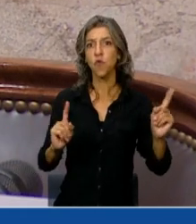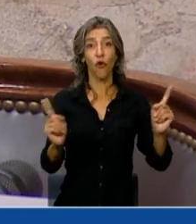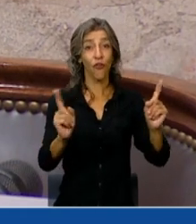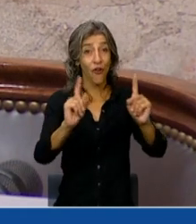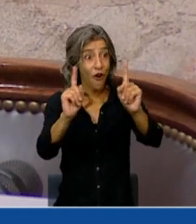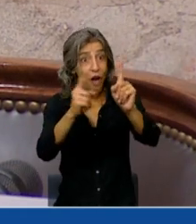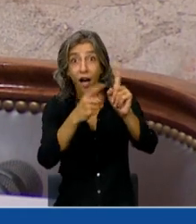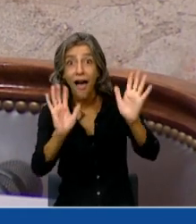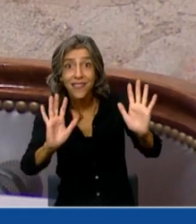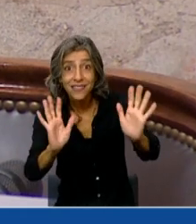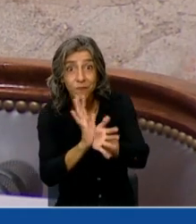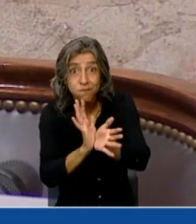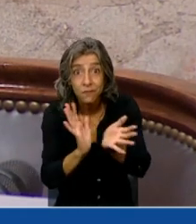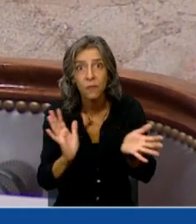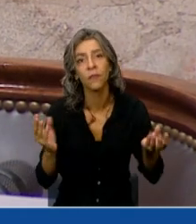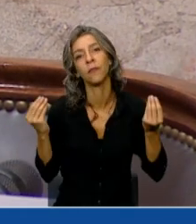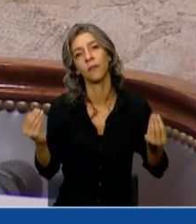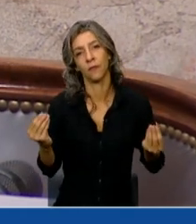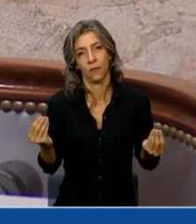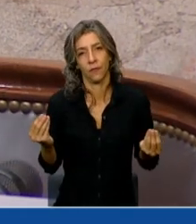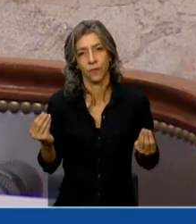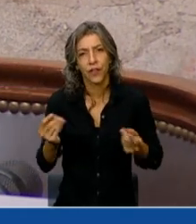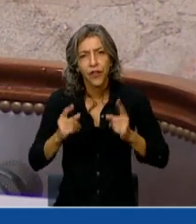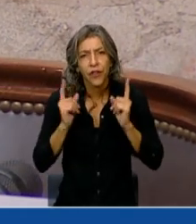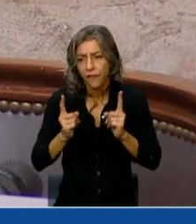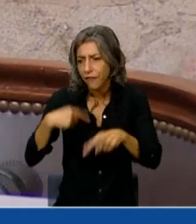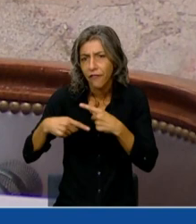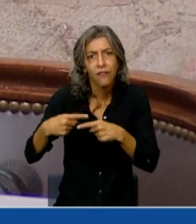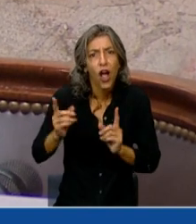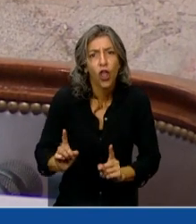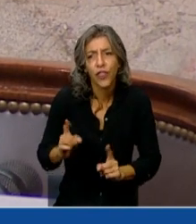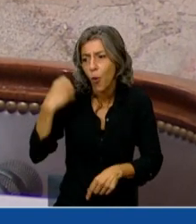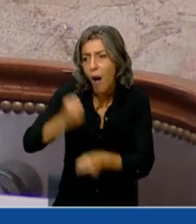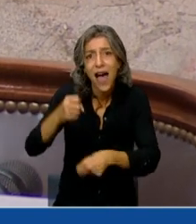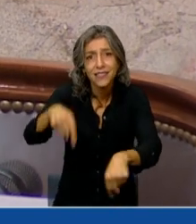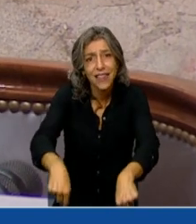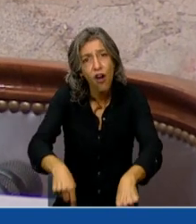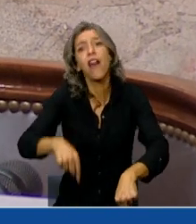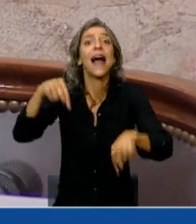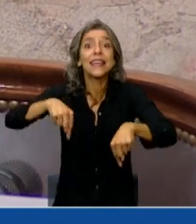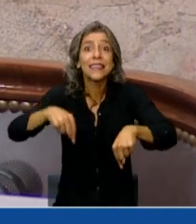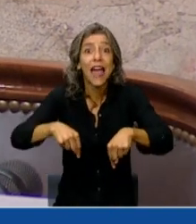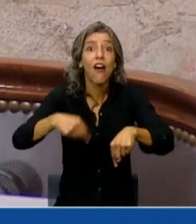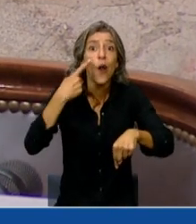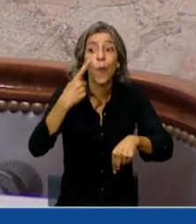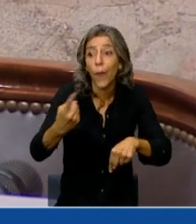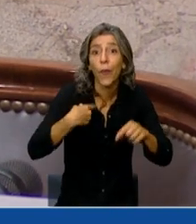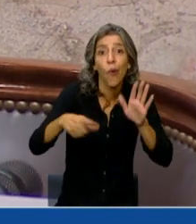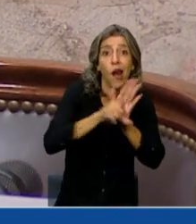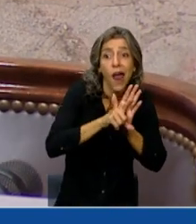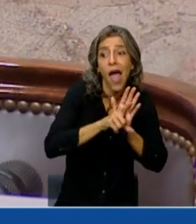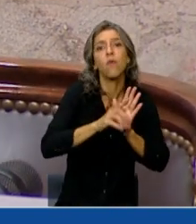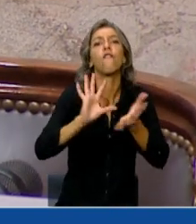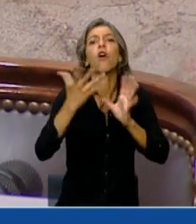continuismo, porque hemos visto que siguen vigentes 417 leyes, va, decretos, leyes, impuestos por